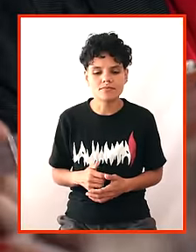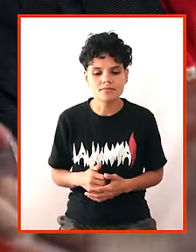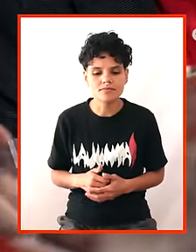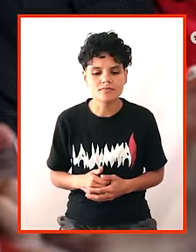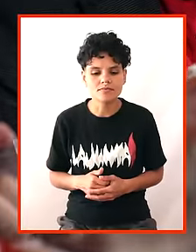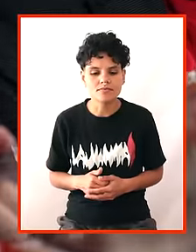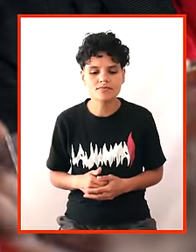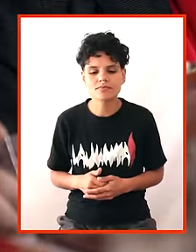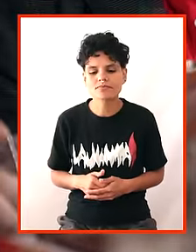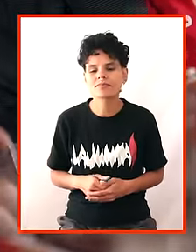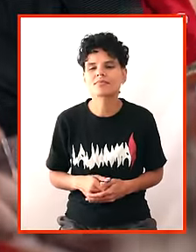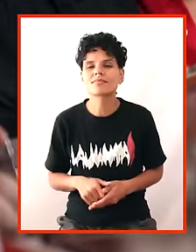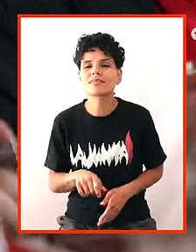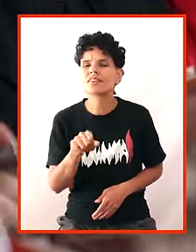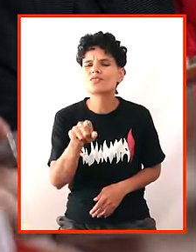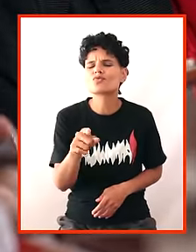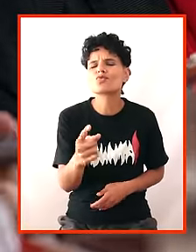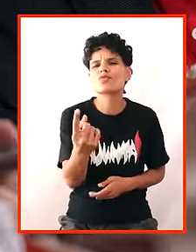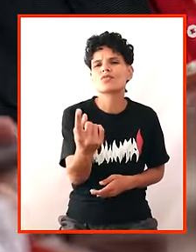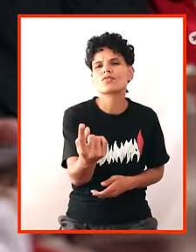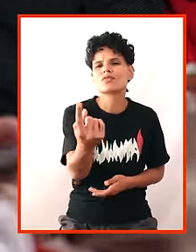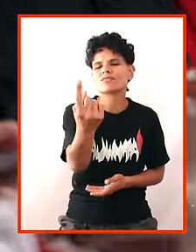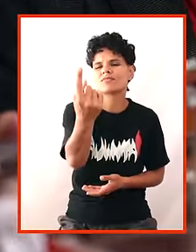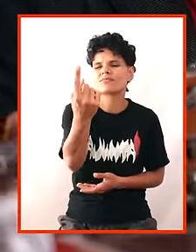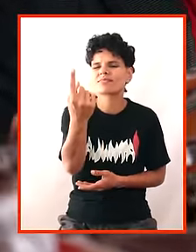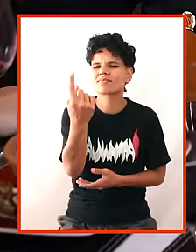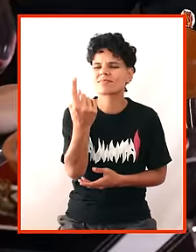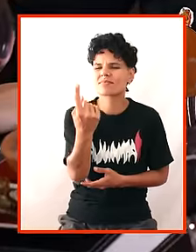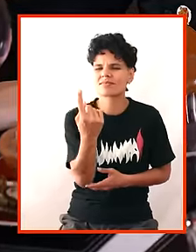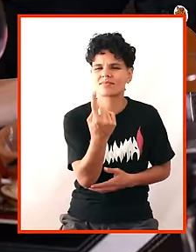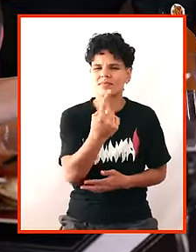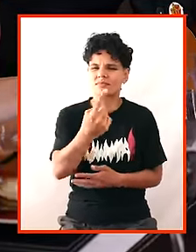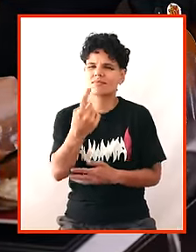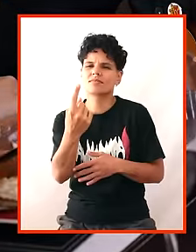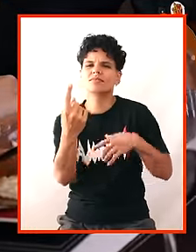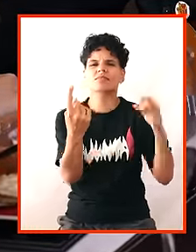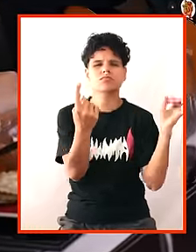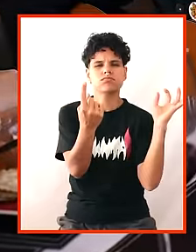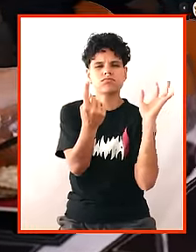Ahora que estás aquí ahogado en medio de la gente